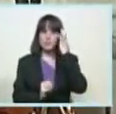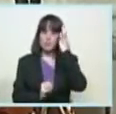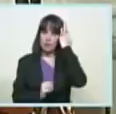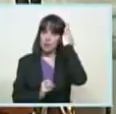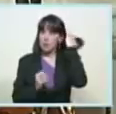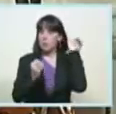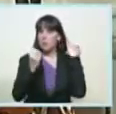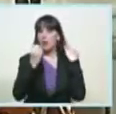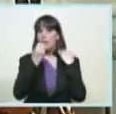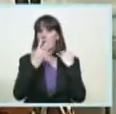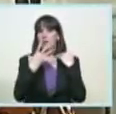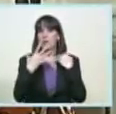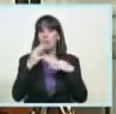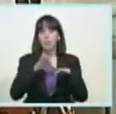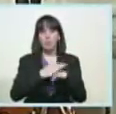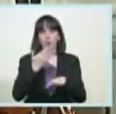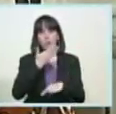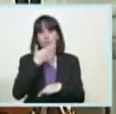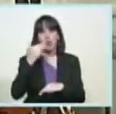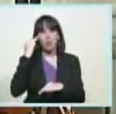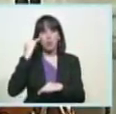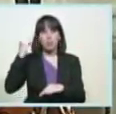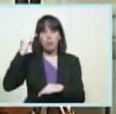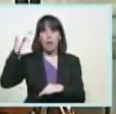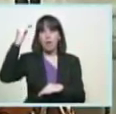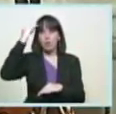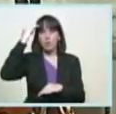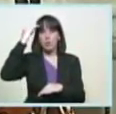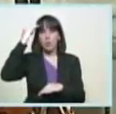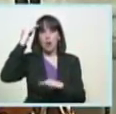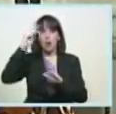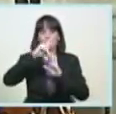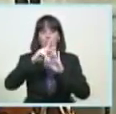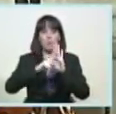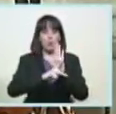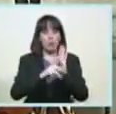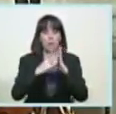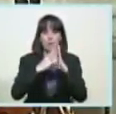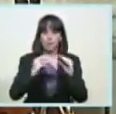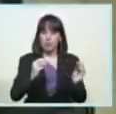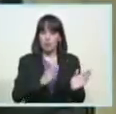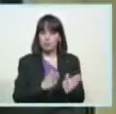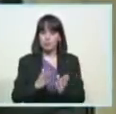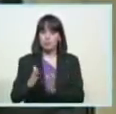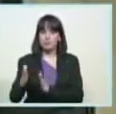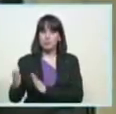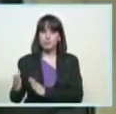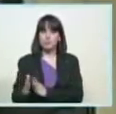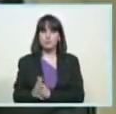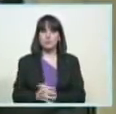para bien nos ha permitido madurar más el programa en toda su dimensión